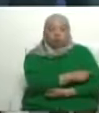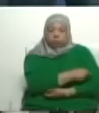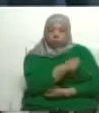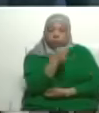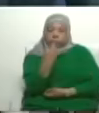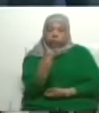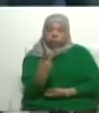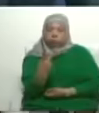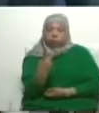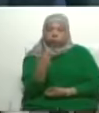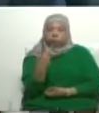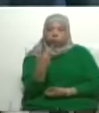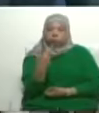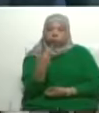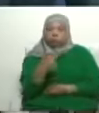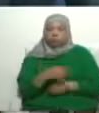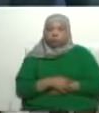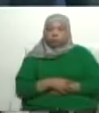para